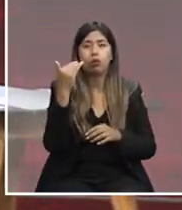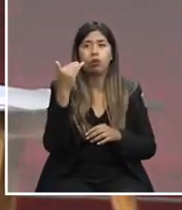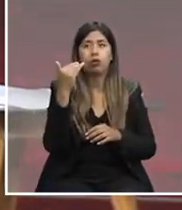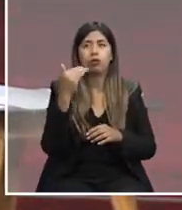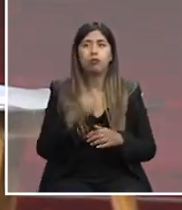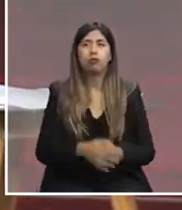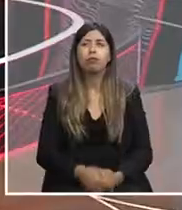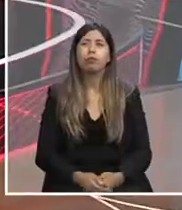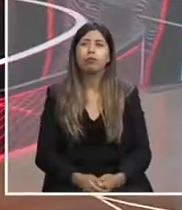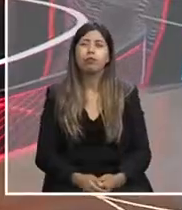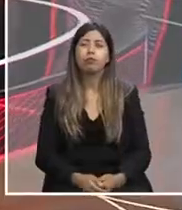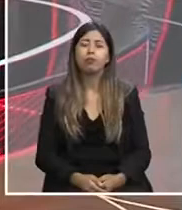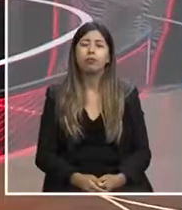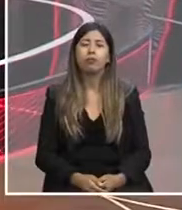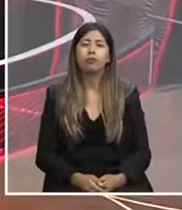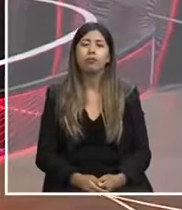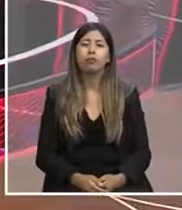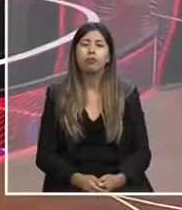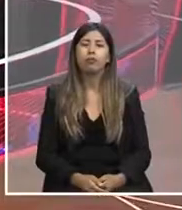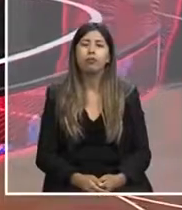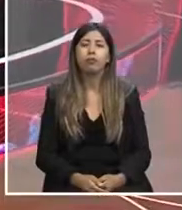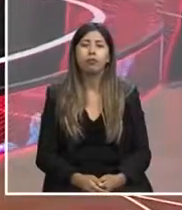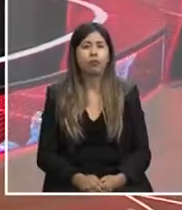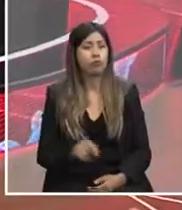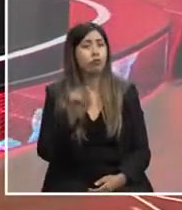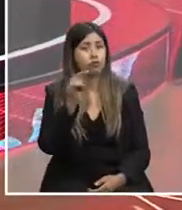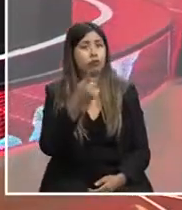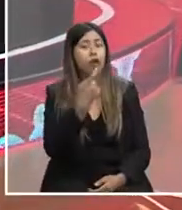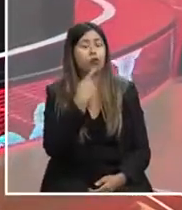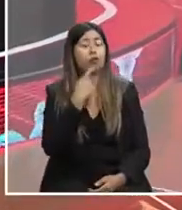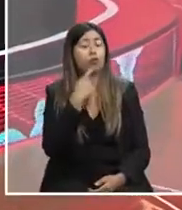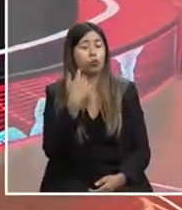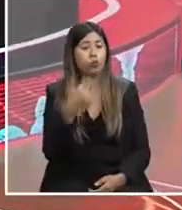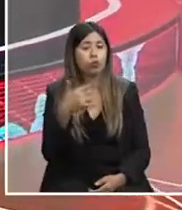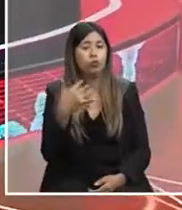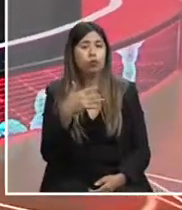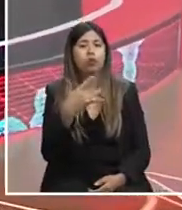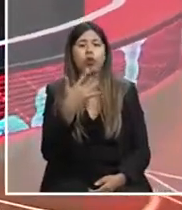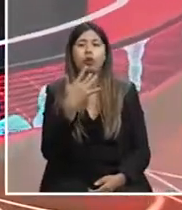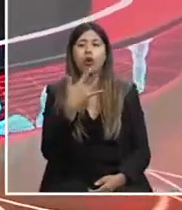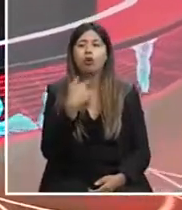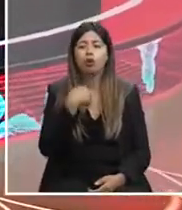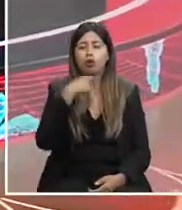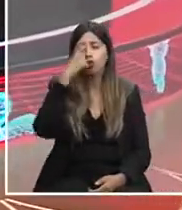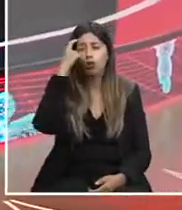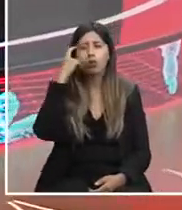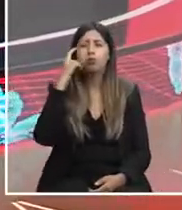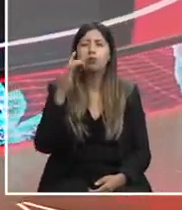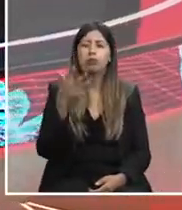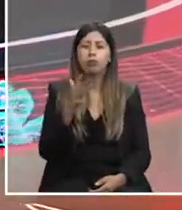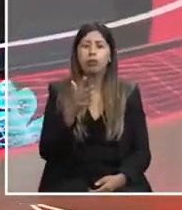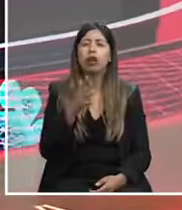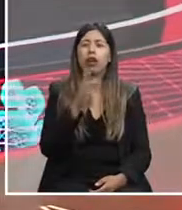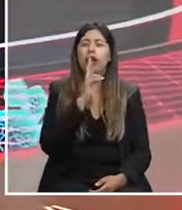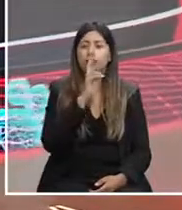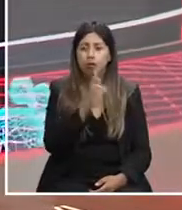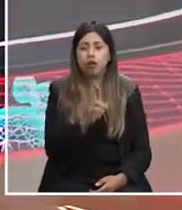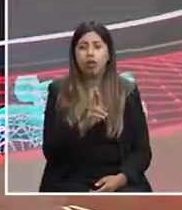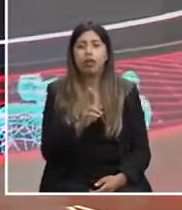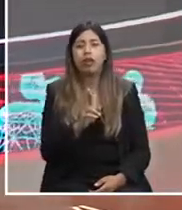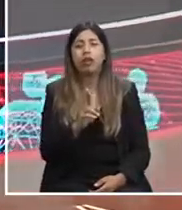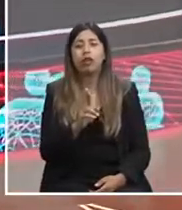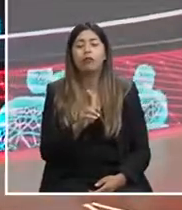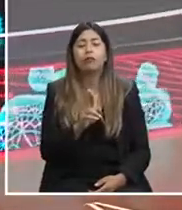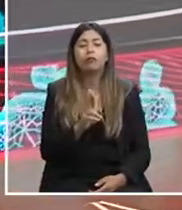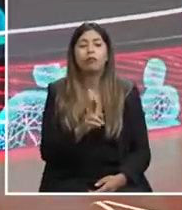literalmente? Bueno, es una pregunta compleja, ¿eh? Pero seguro que hay un par de, por lo menos, fenómenos que podrían dar alguna luz, ¿no? Por de pronto,